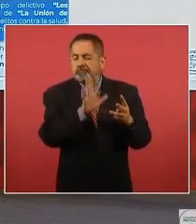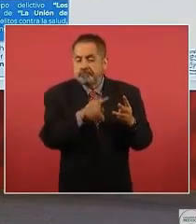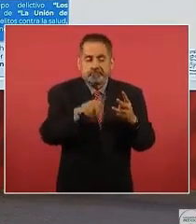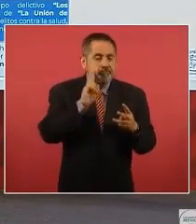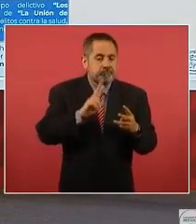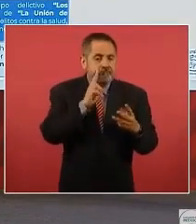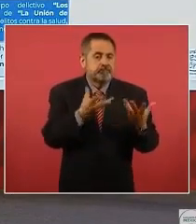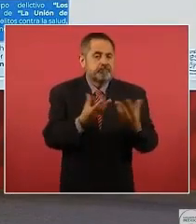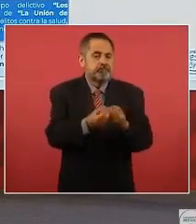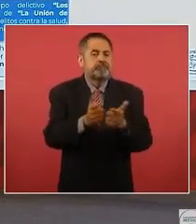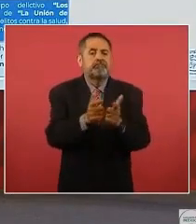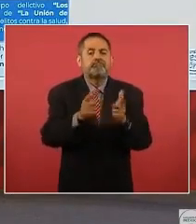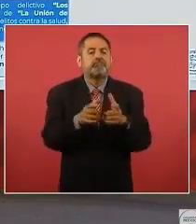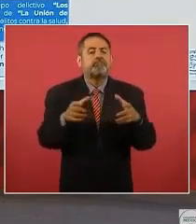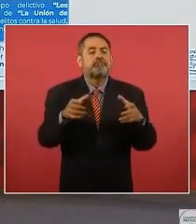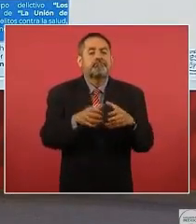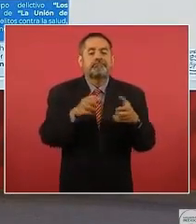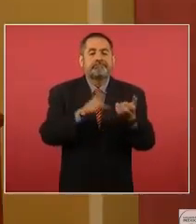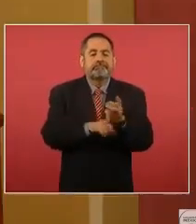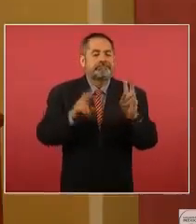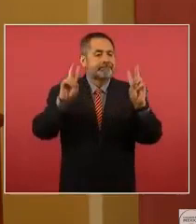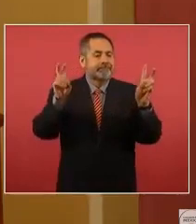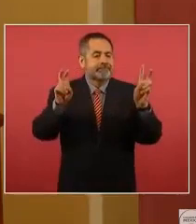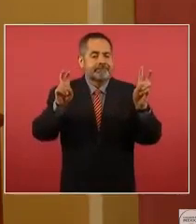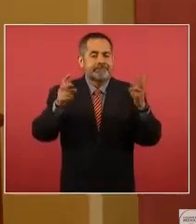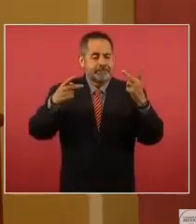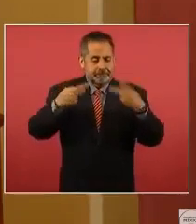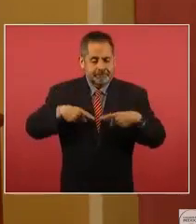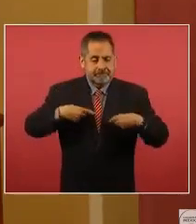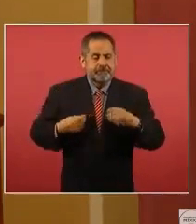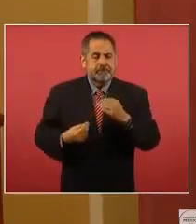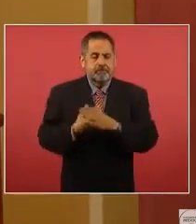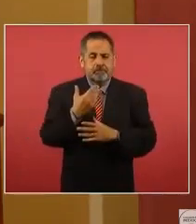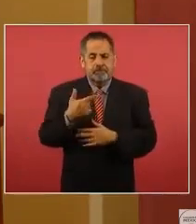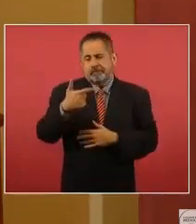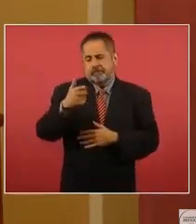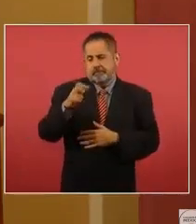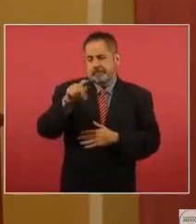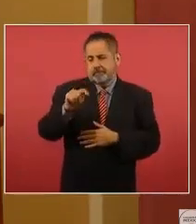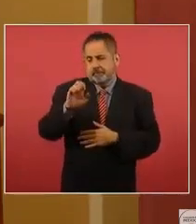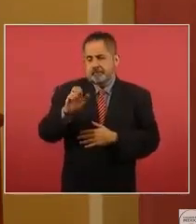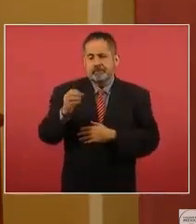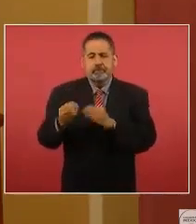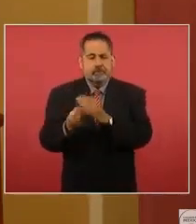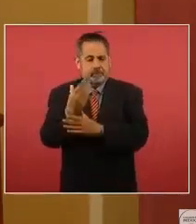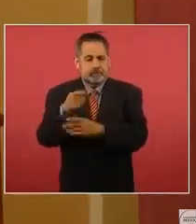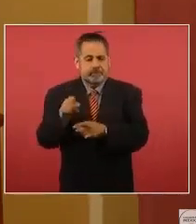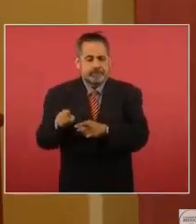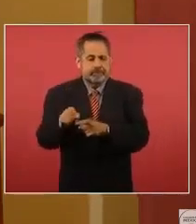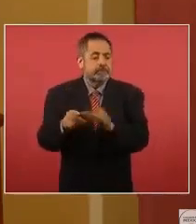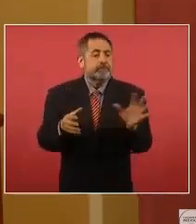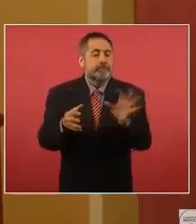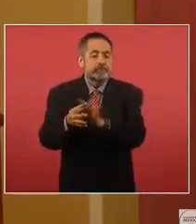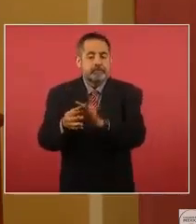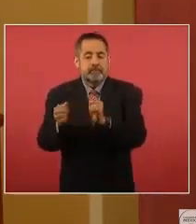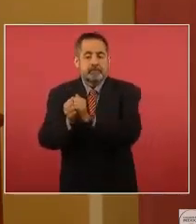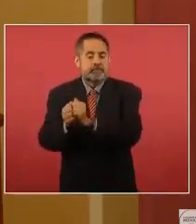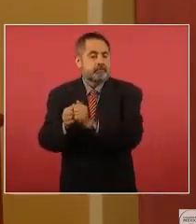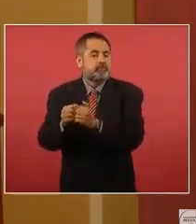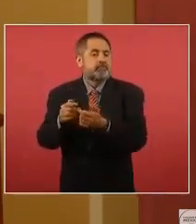pertenecen al grupo de gente nueva que es afín al cártel del pacífico